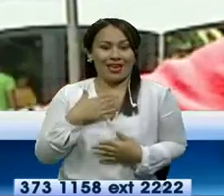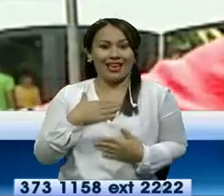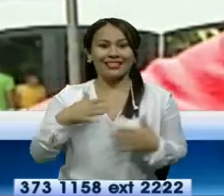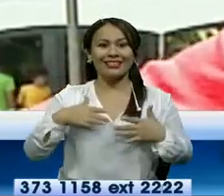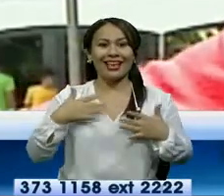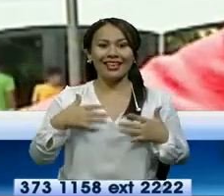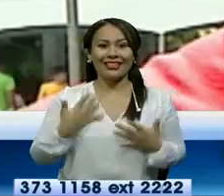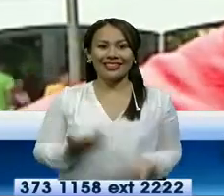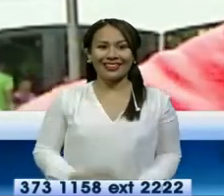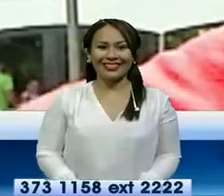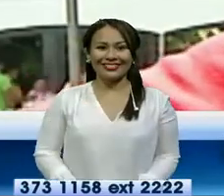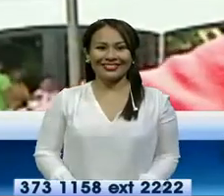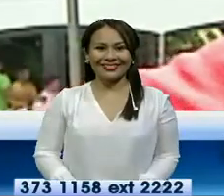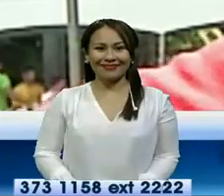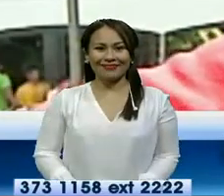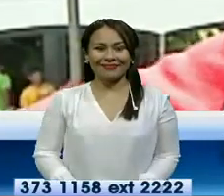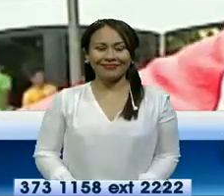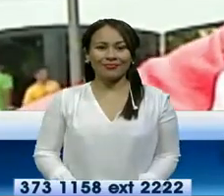también,